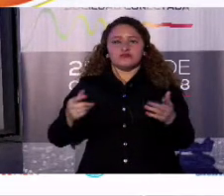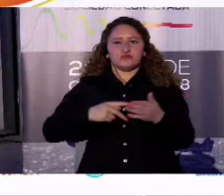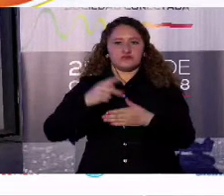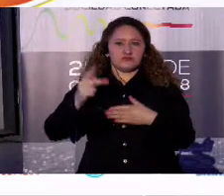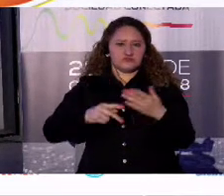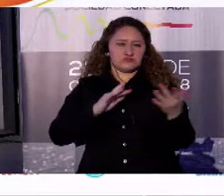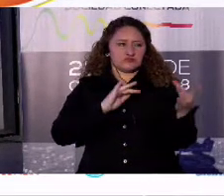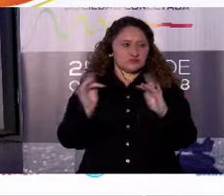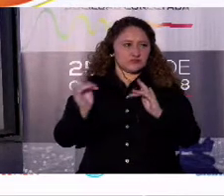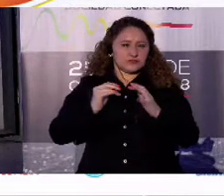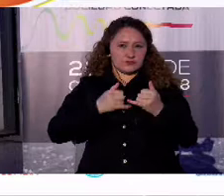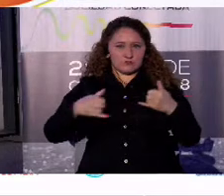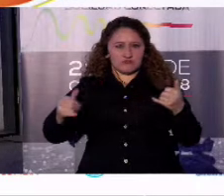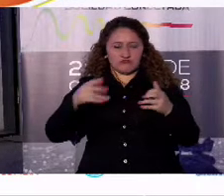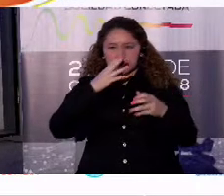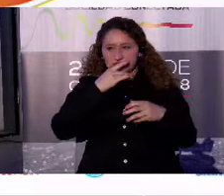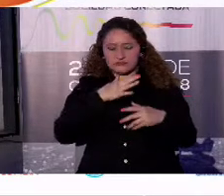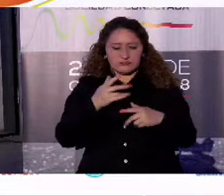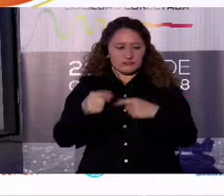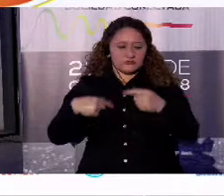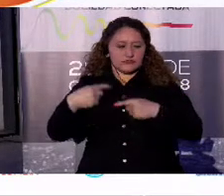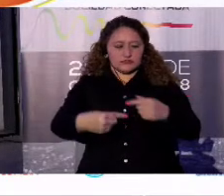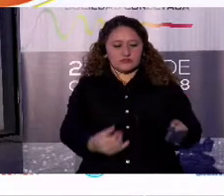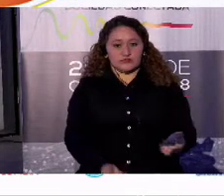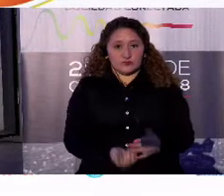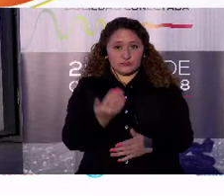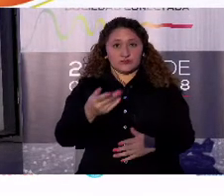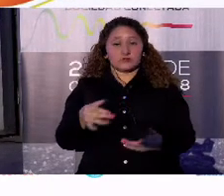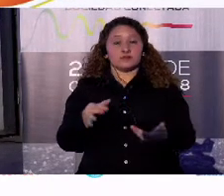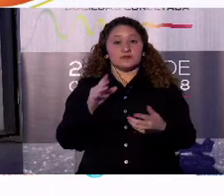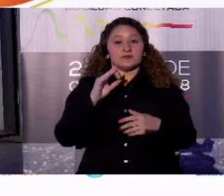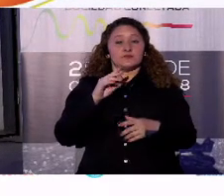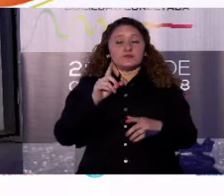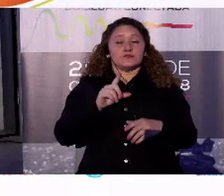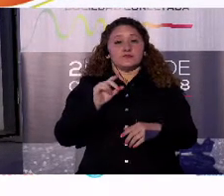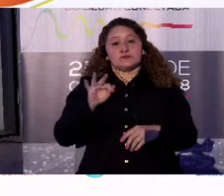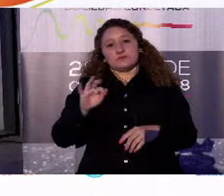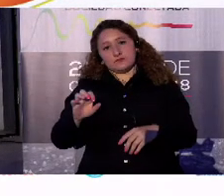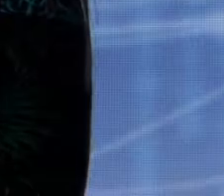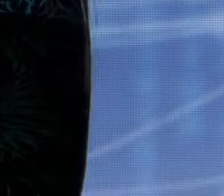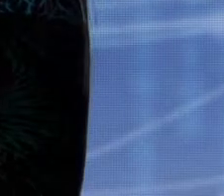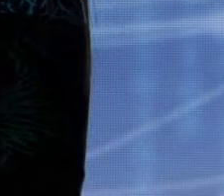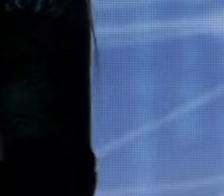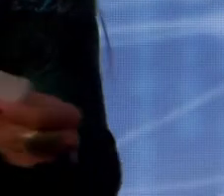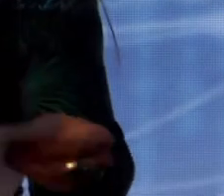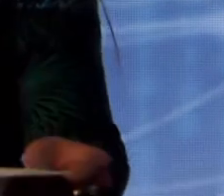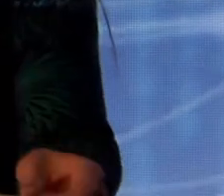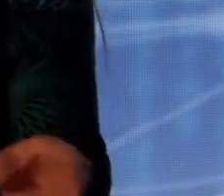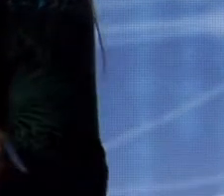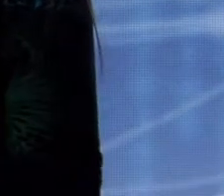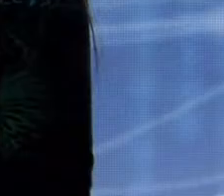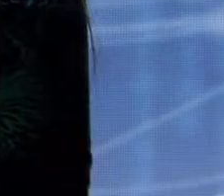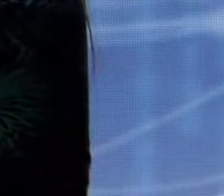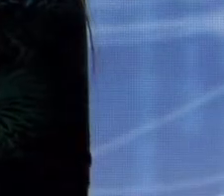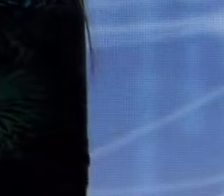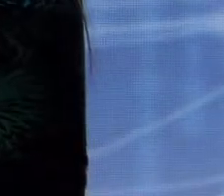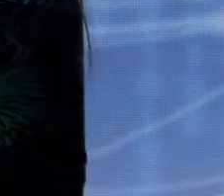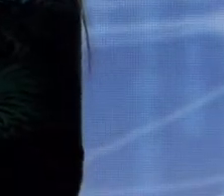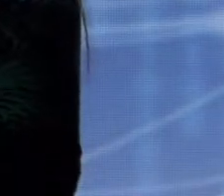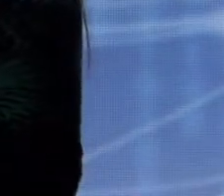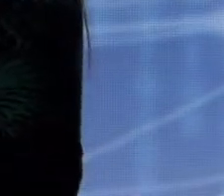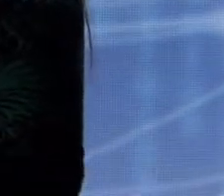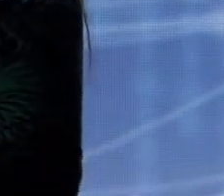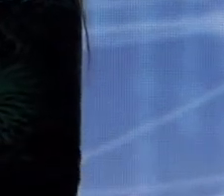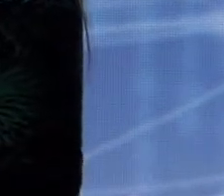inalámbricas de nueva generación LTE y 5G en toda la región de Latinoamérica. Ricardo